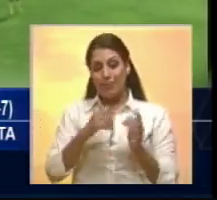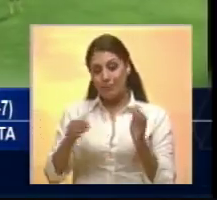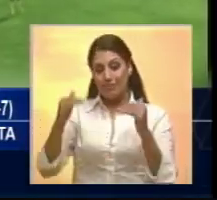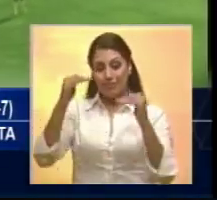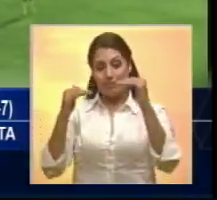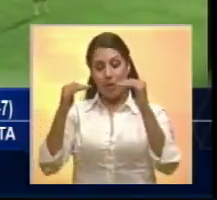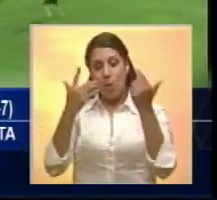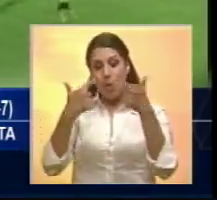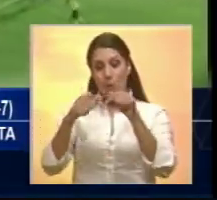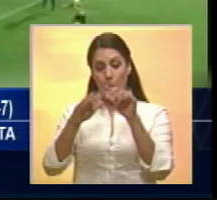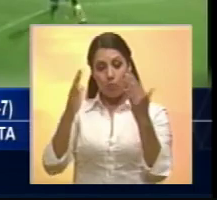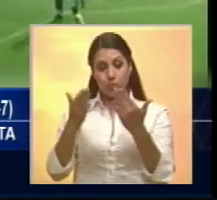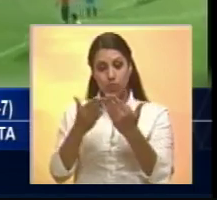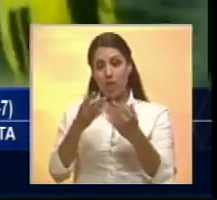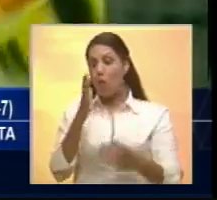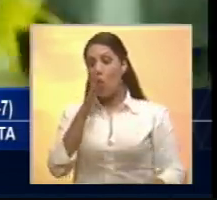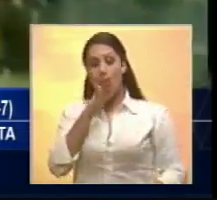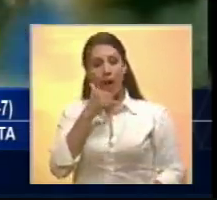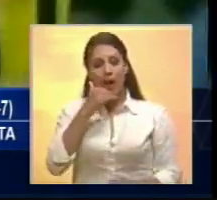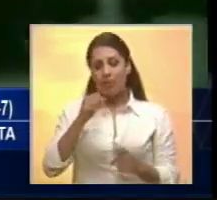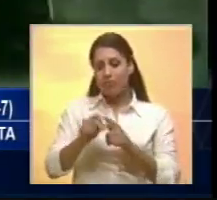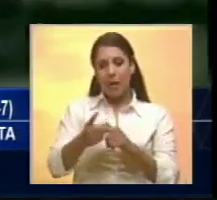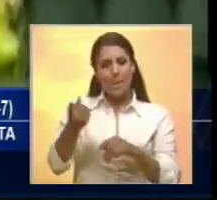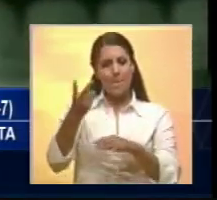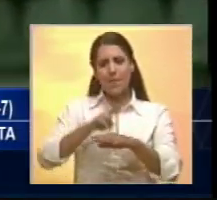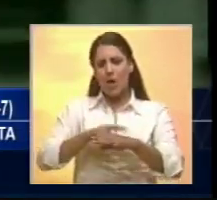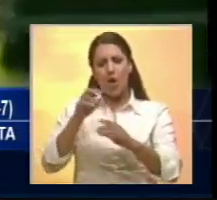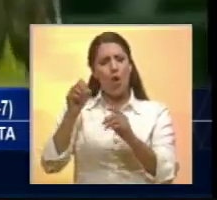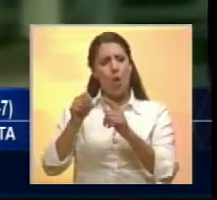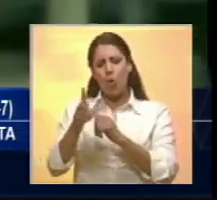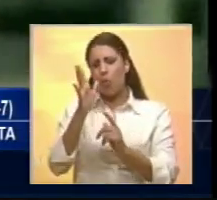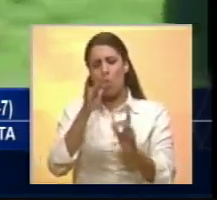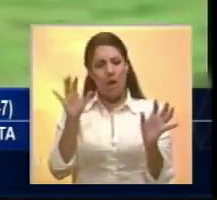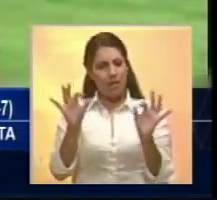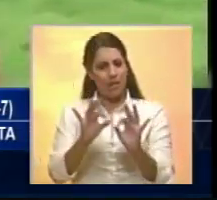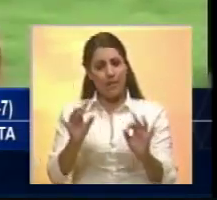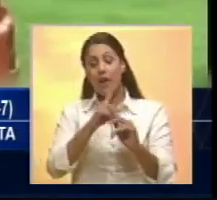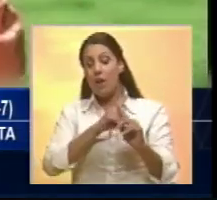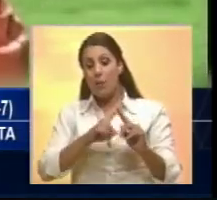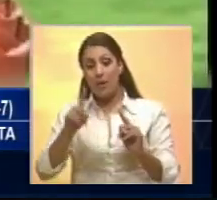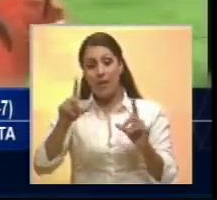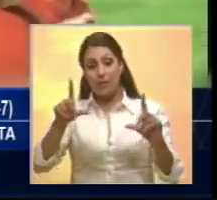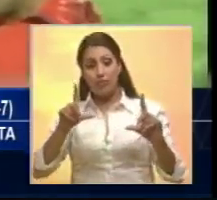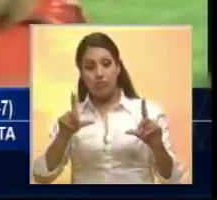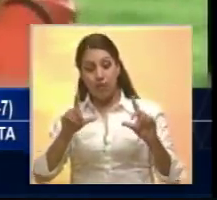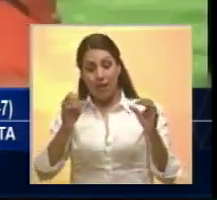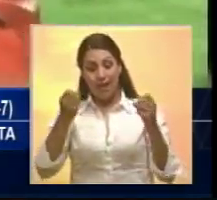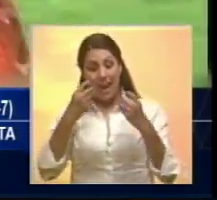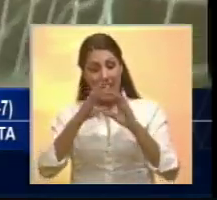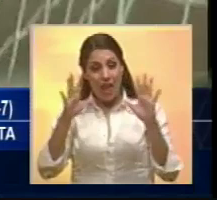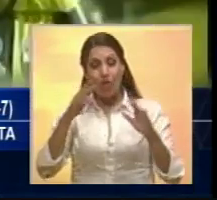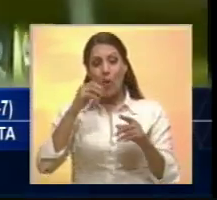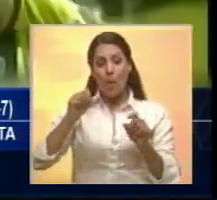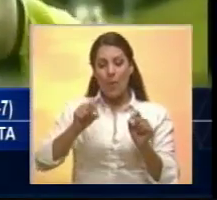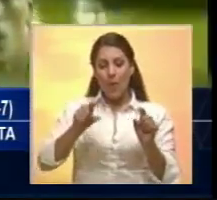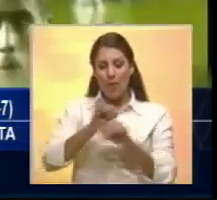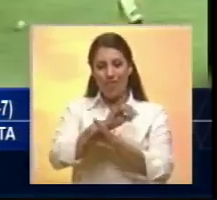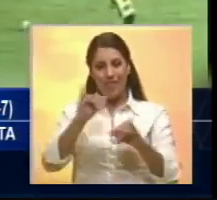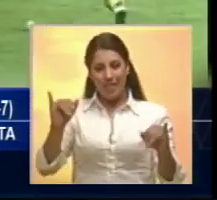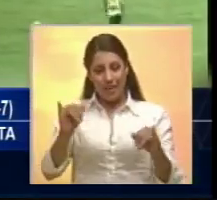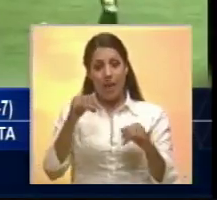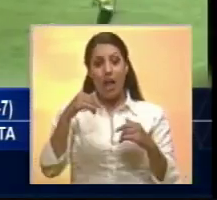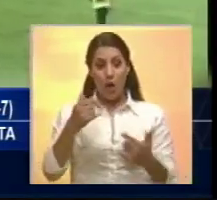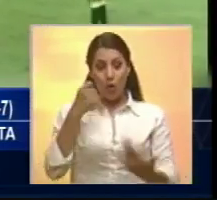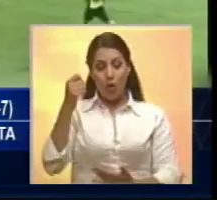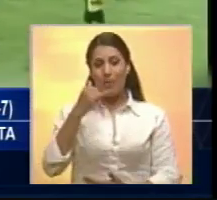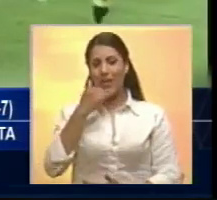en el marcador global. No se anotaron más goles en el tiempo reglamentario, así que el título se definió por penales. Carlos